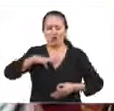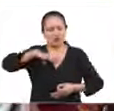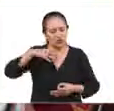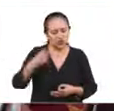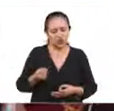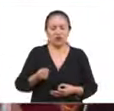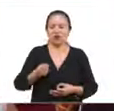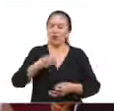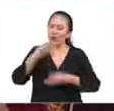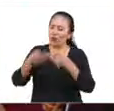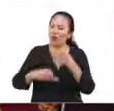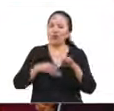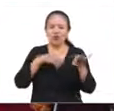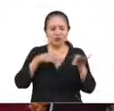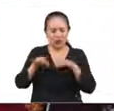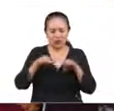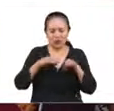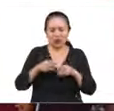trabajo.